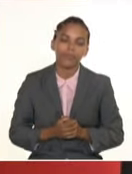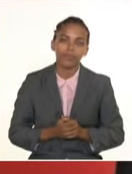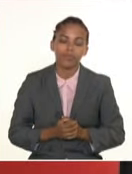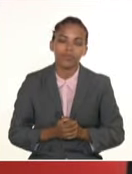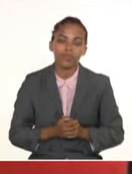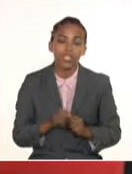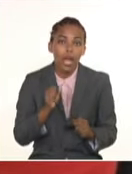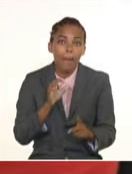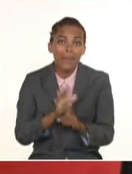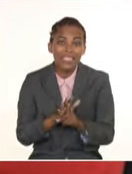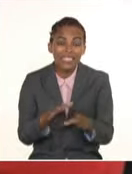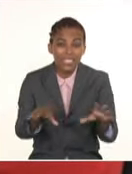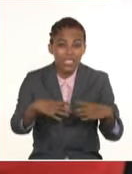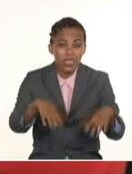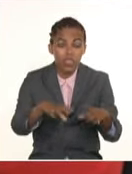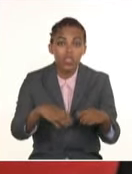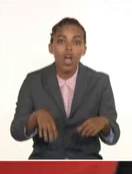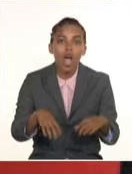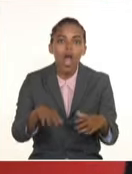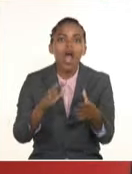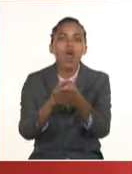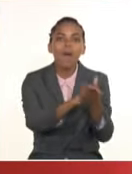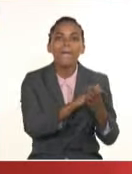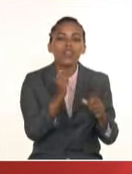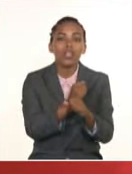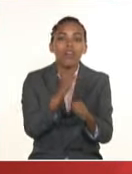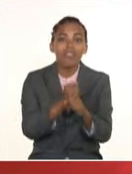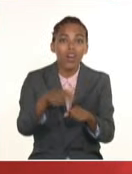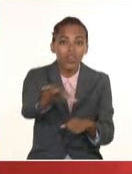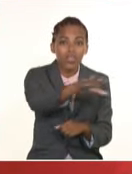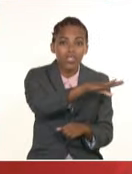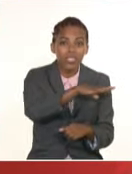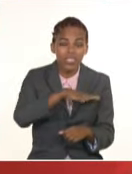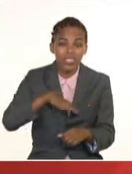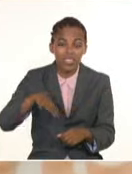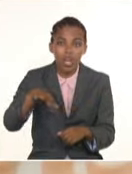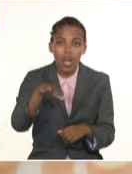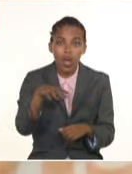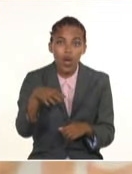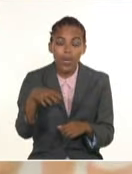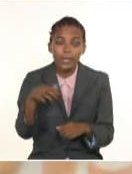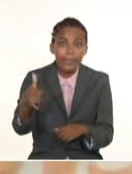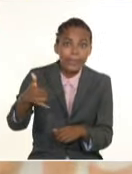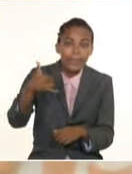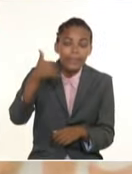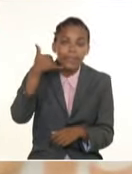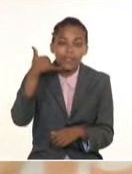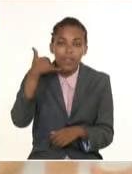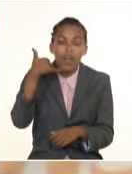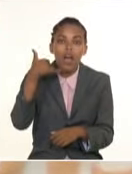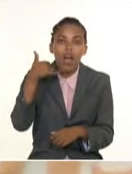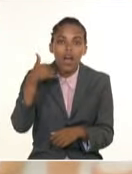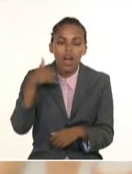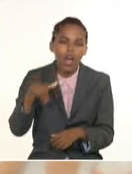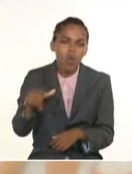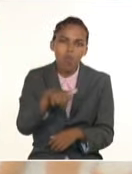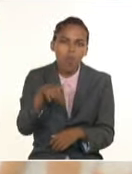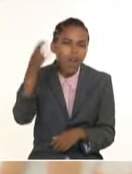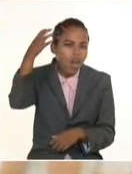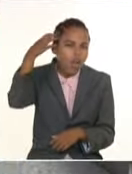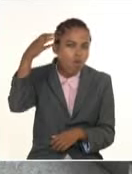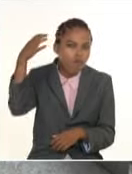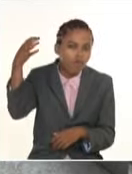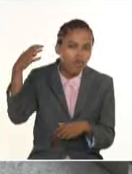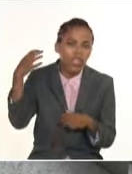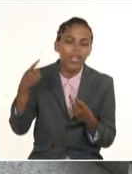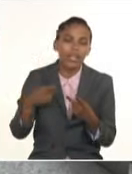pasó el suceso, enseguida los compañeros de trabajo de nosotros y los de ellos nos avisaron, porque nosotros trabajamos ahí en la fábrica, y con nosotros, el mismo gobierno, que la